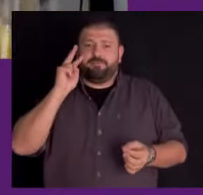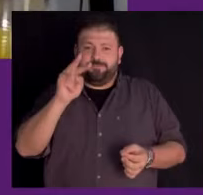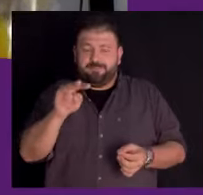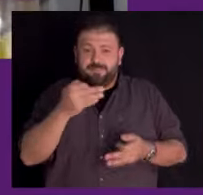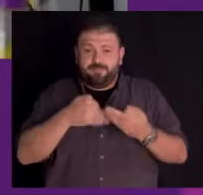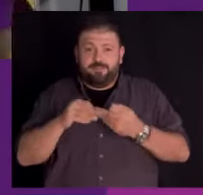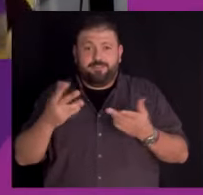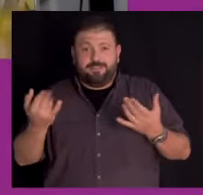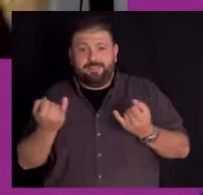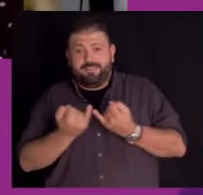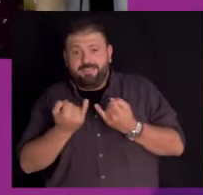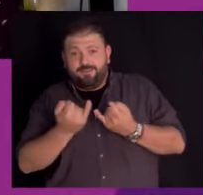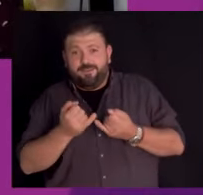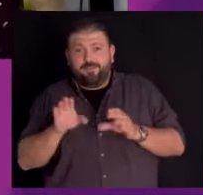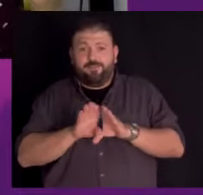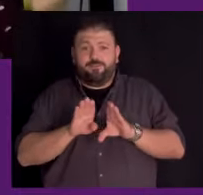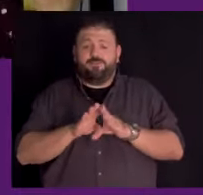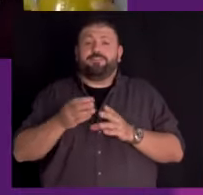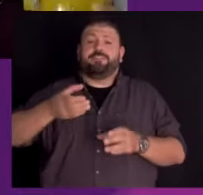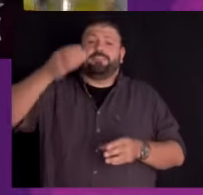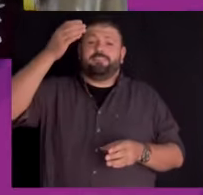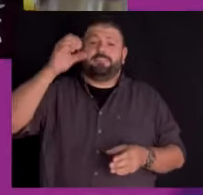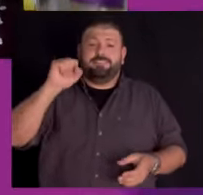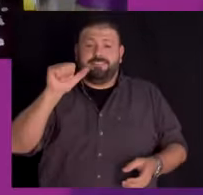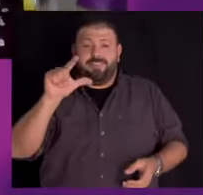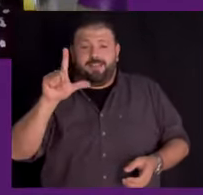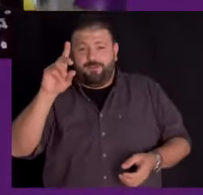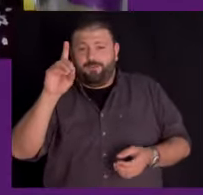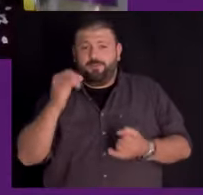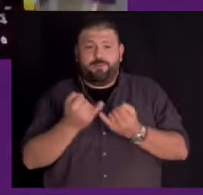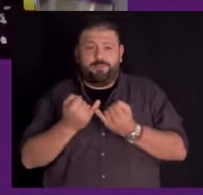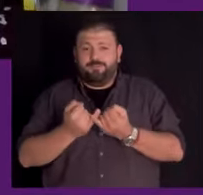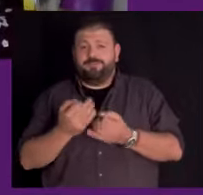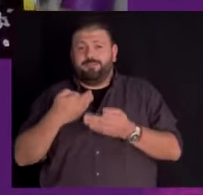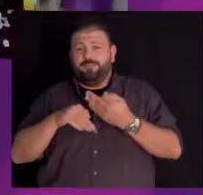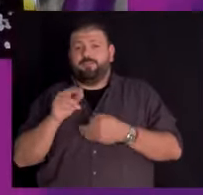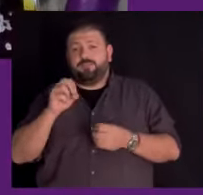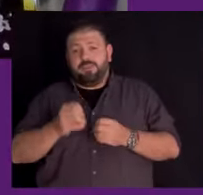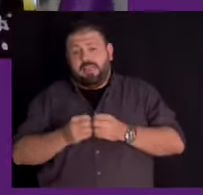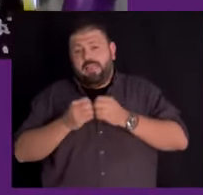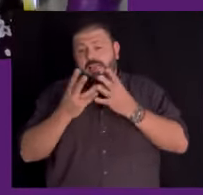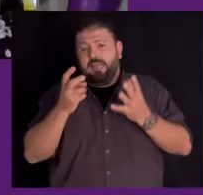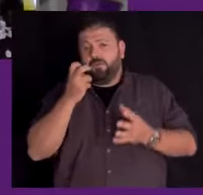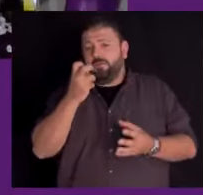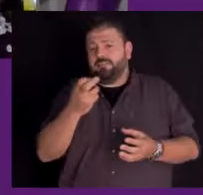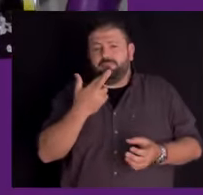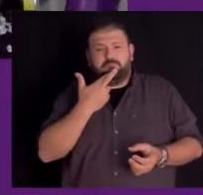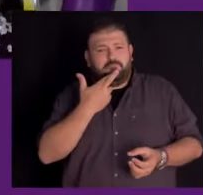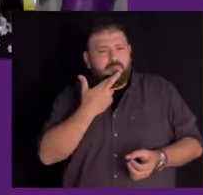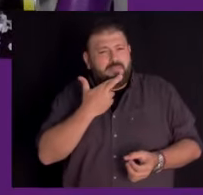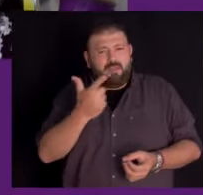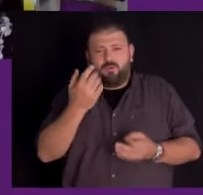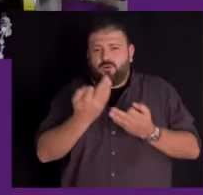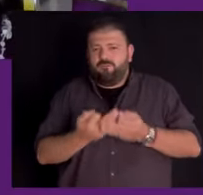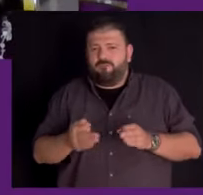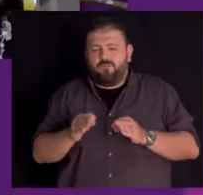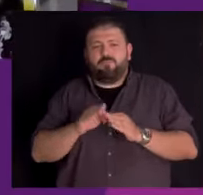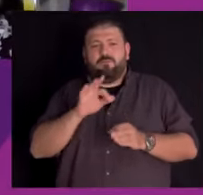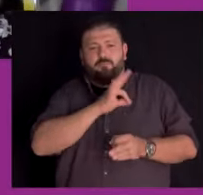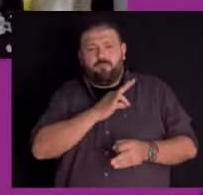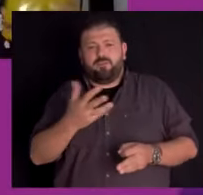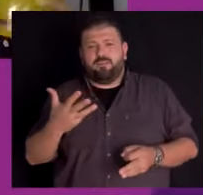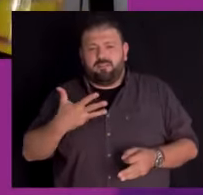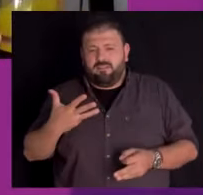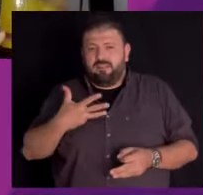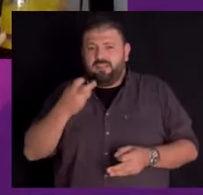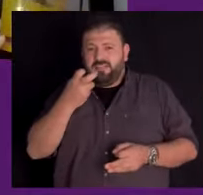todos diciendo en casita, salud, claro que sí, obviamente, porque no hay mejor forma de poder tener estos